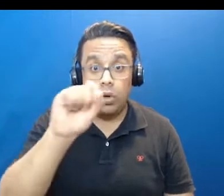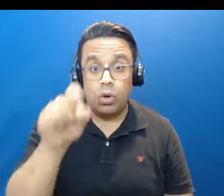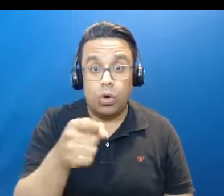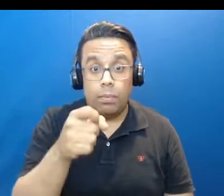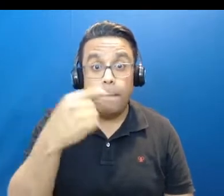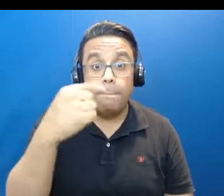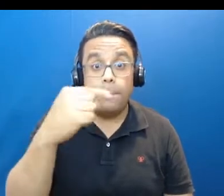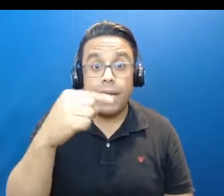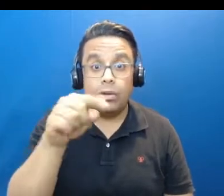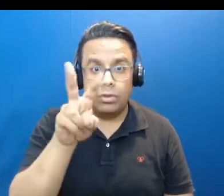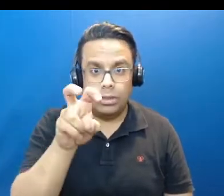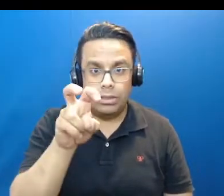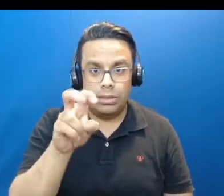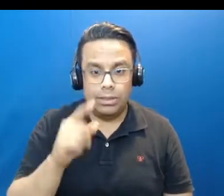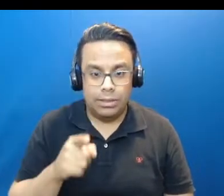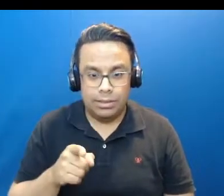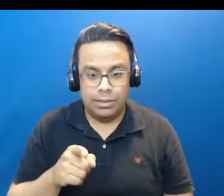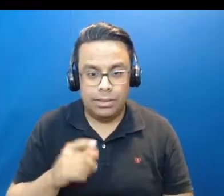0,-7.